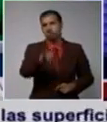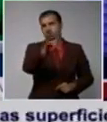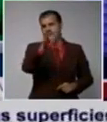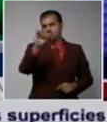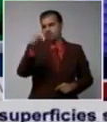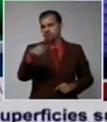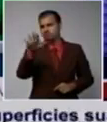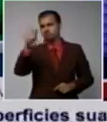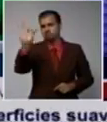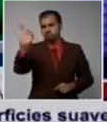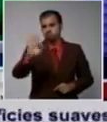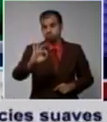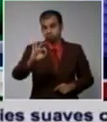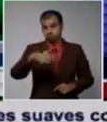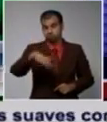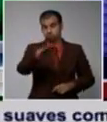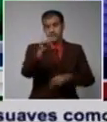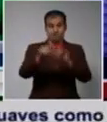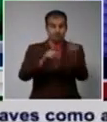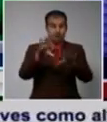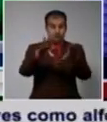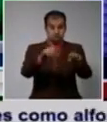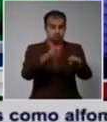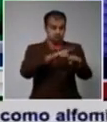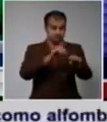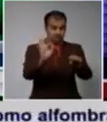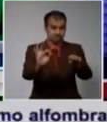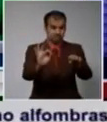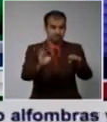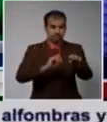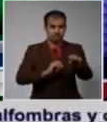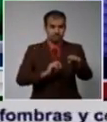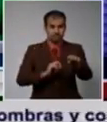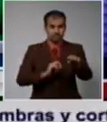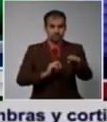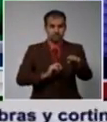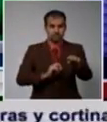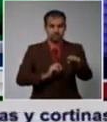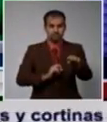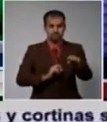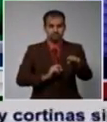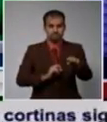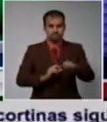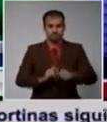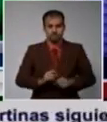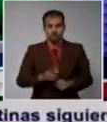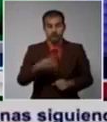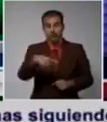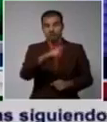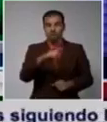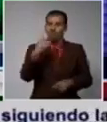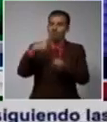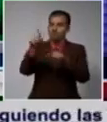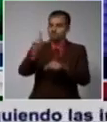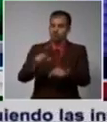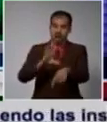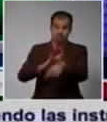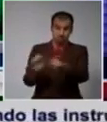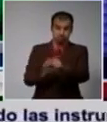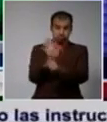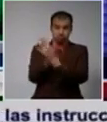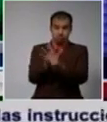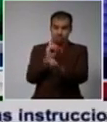casos diagnosticados ayer, este por ciento se incrementa. Contactos de casos confirmados